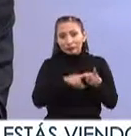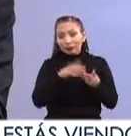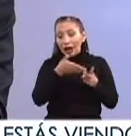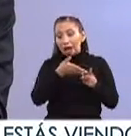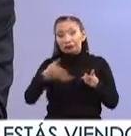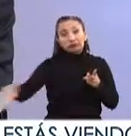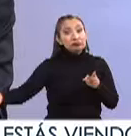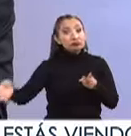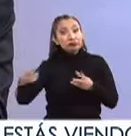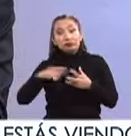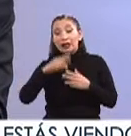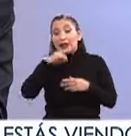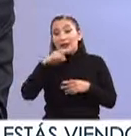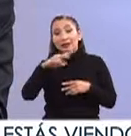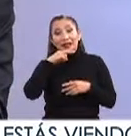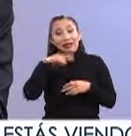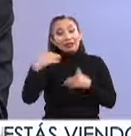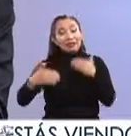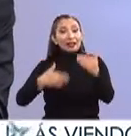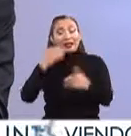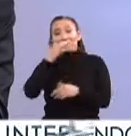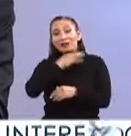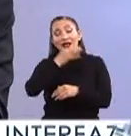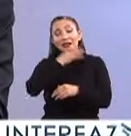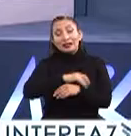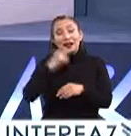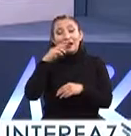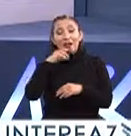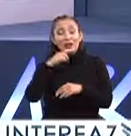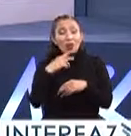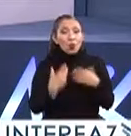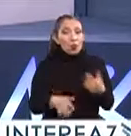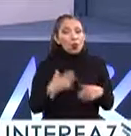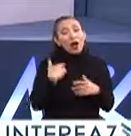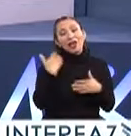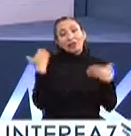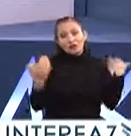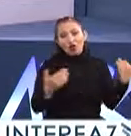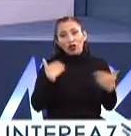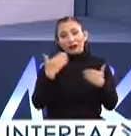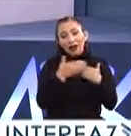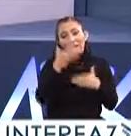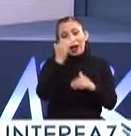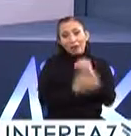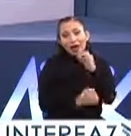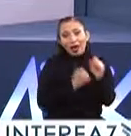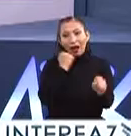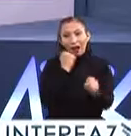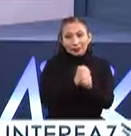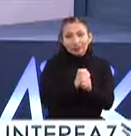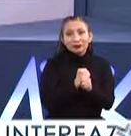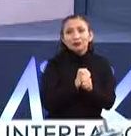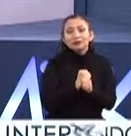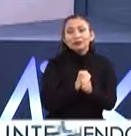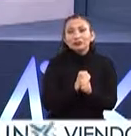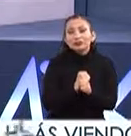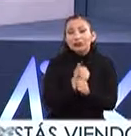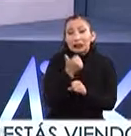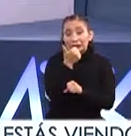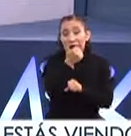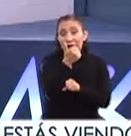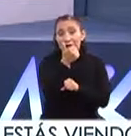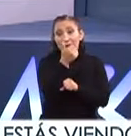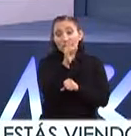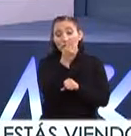y ya prácticamente Navidades, ¿no? Y las fiestas decembrinas. Bueno, pues a disfrutar este cierre de año. Estamos a 6